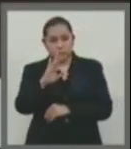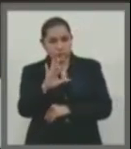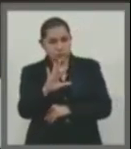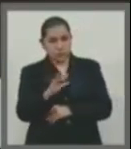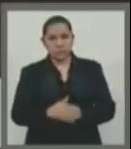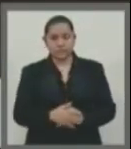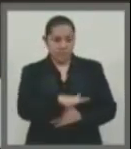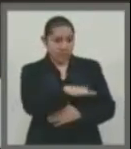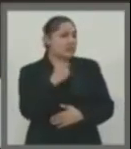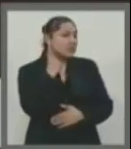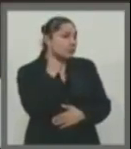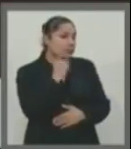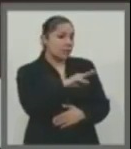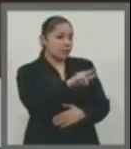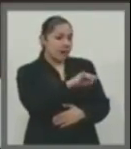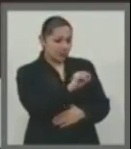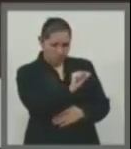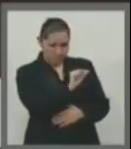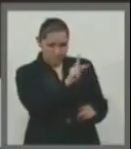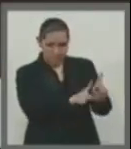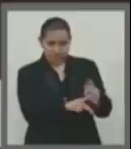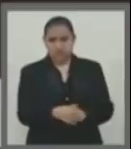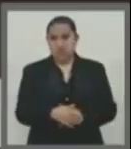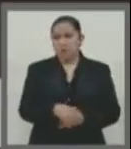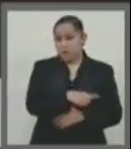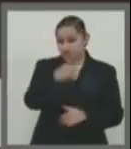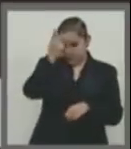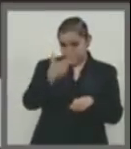6,845. Diputado Mario Delgado. Las plazas de director de área de